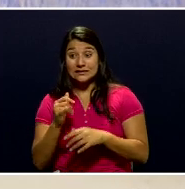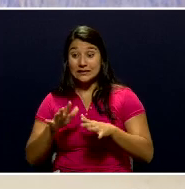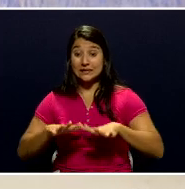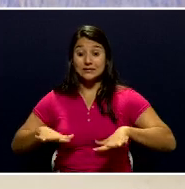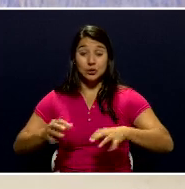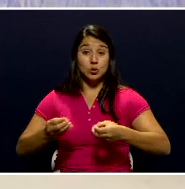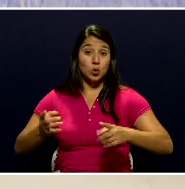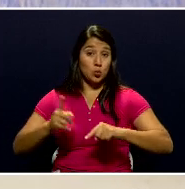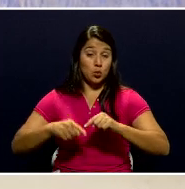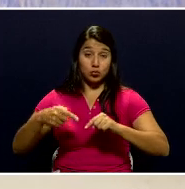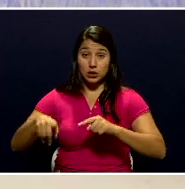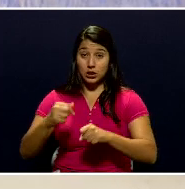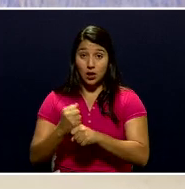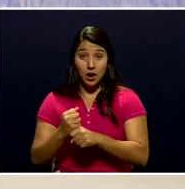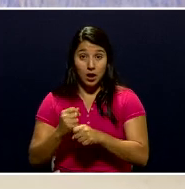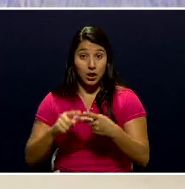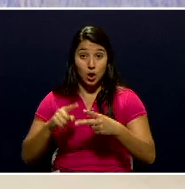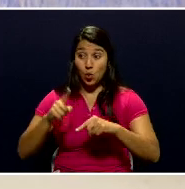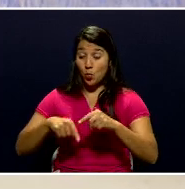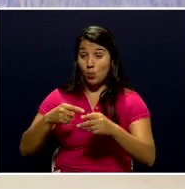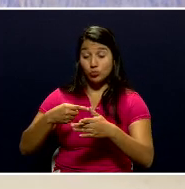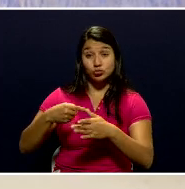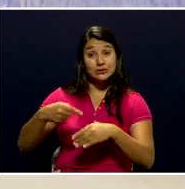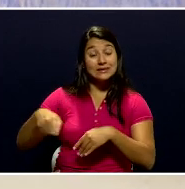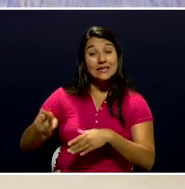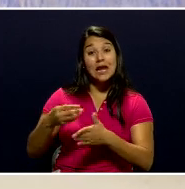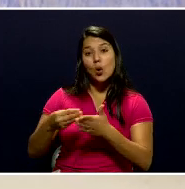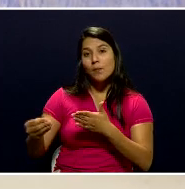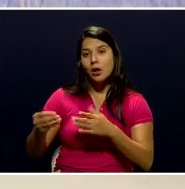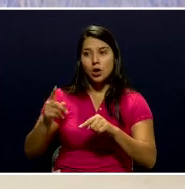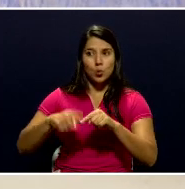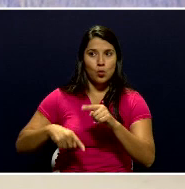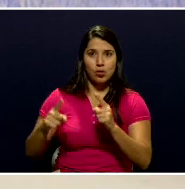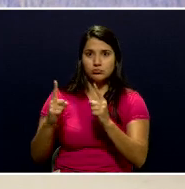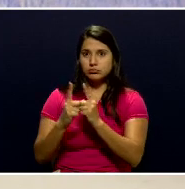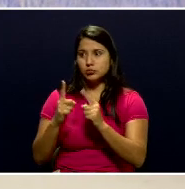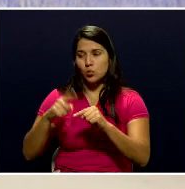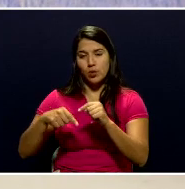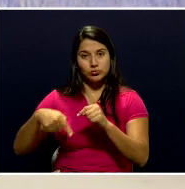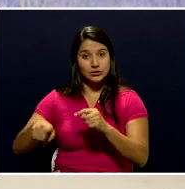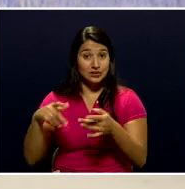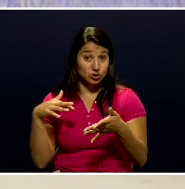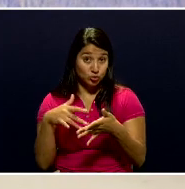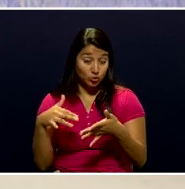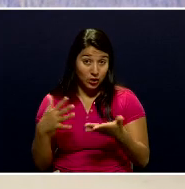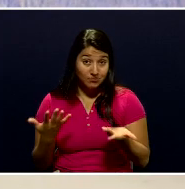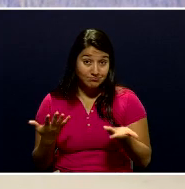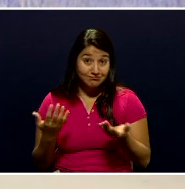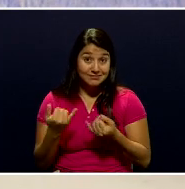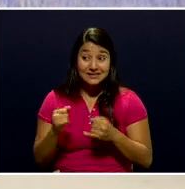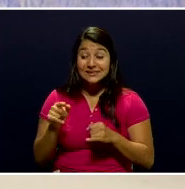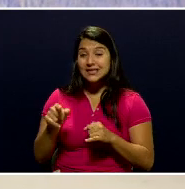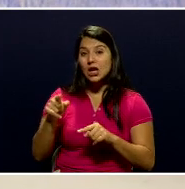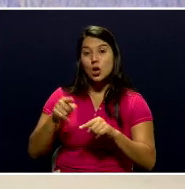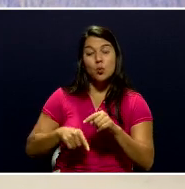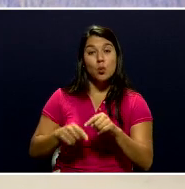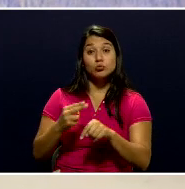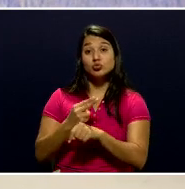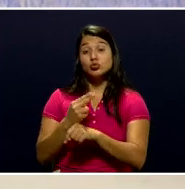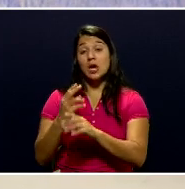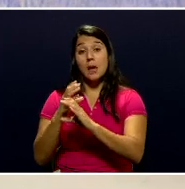ir a comprar, no nos podríamos encontrar, evidentemente, no podríamos ir a estudiar. Sin él no podríamos tomar el